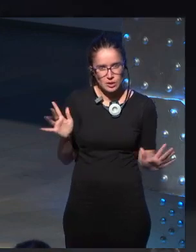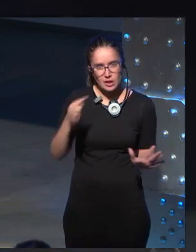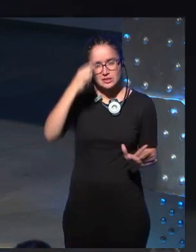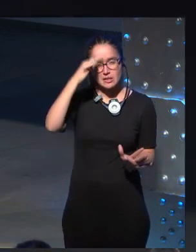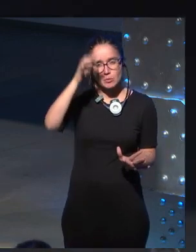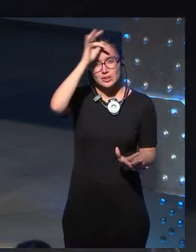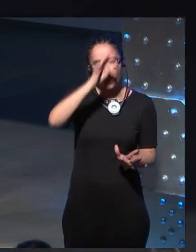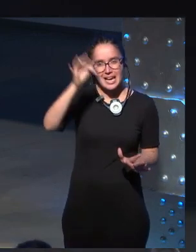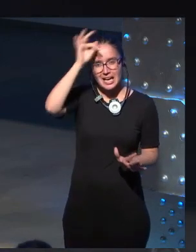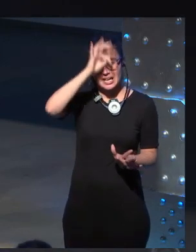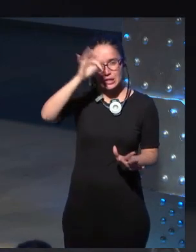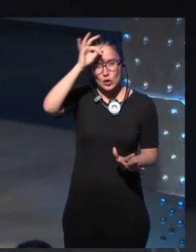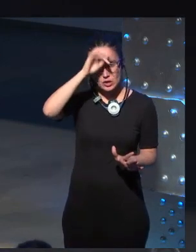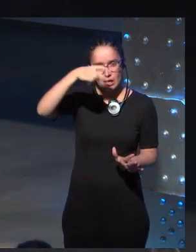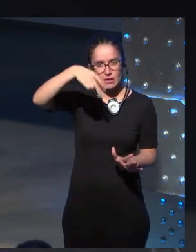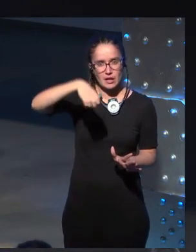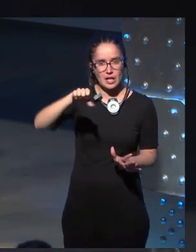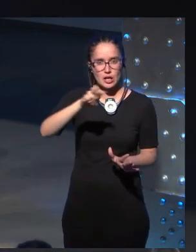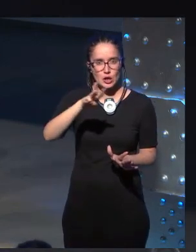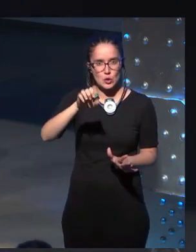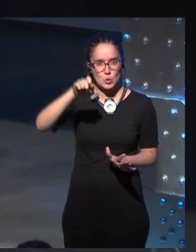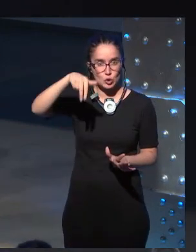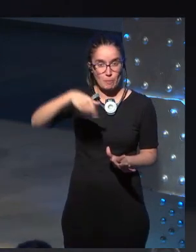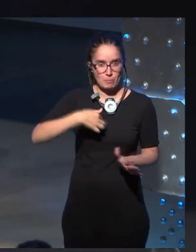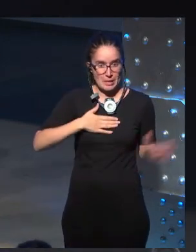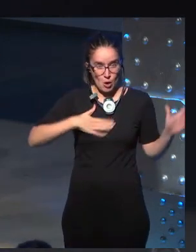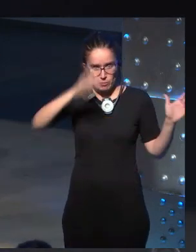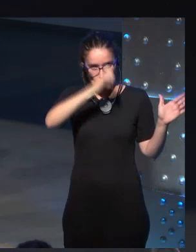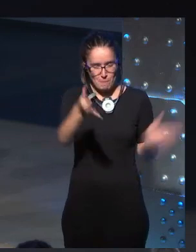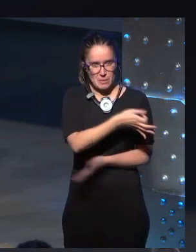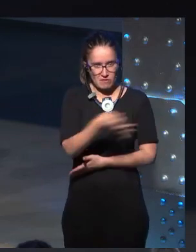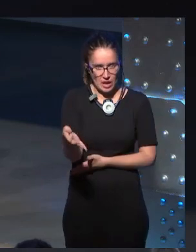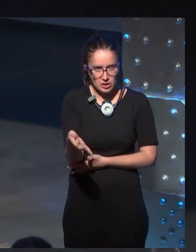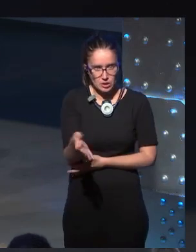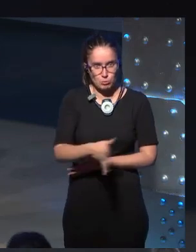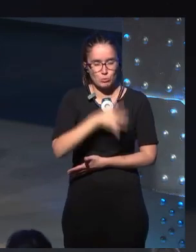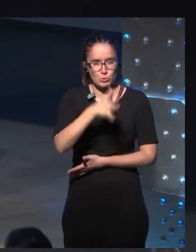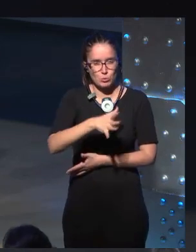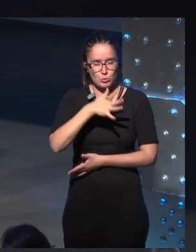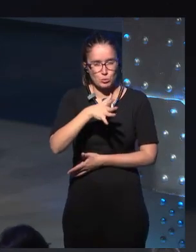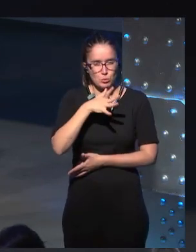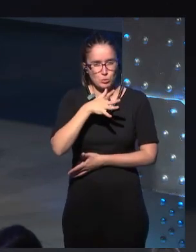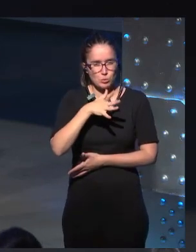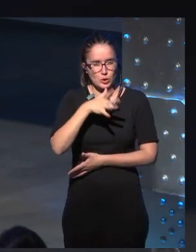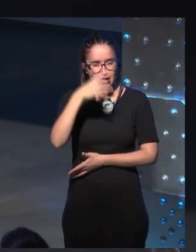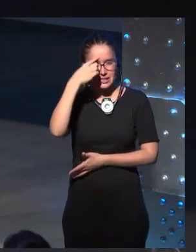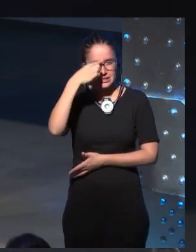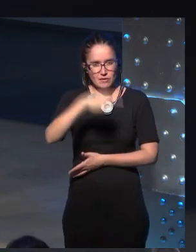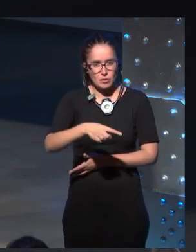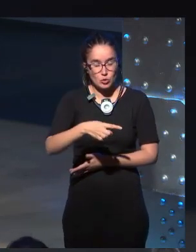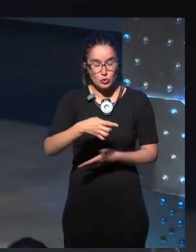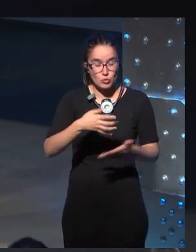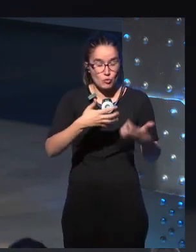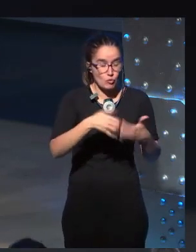Sabemos que la teoría de Newton, para mí, es perfecta. ¿Por qué? Porque sabemos